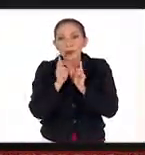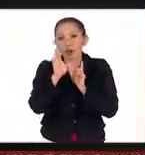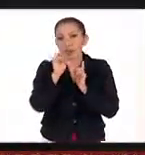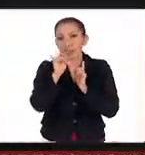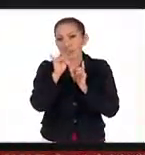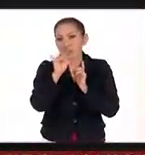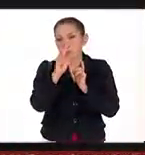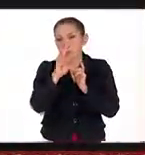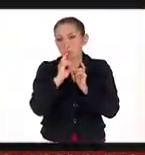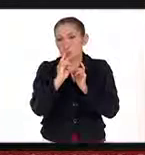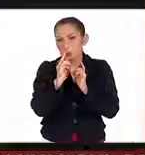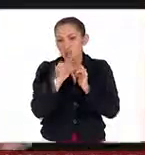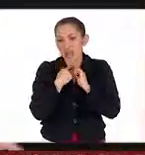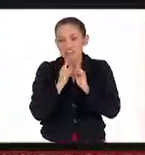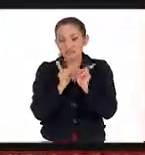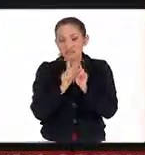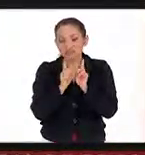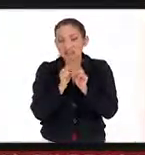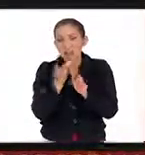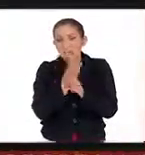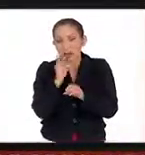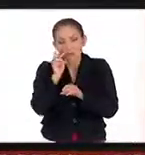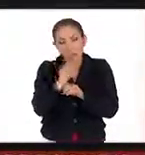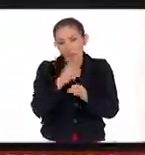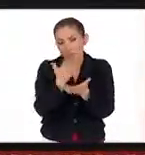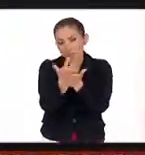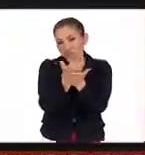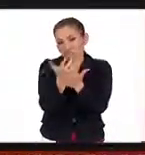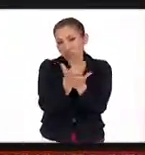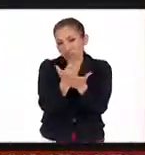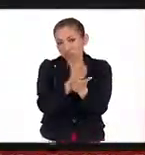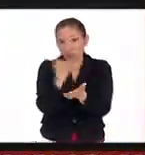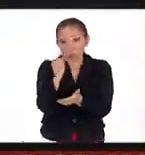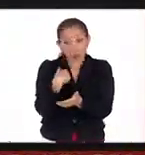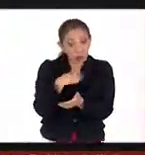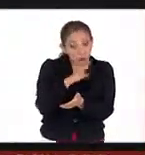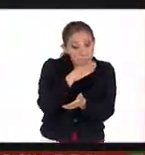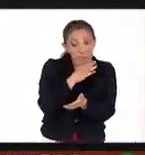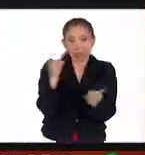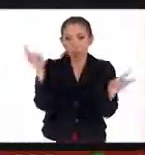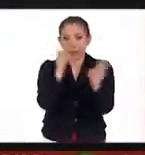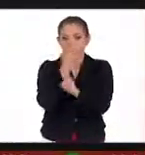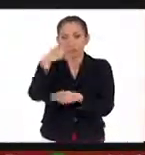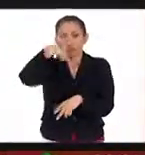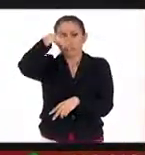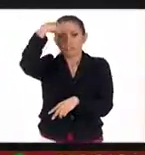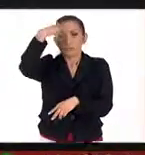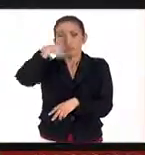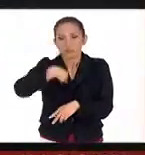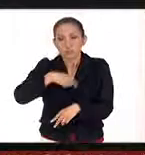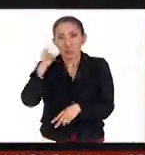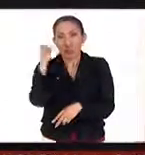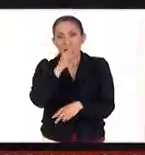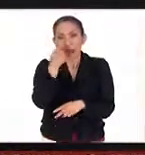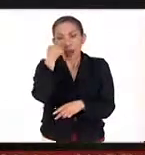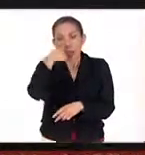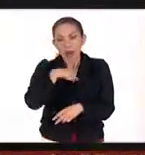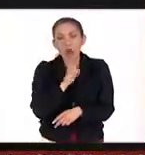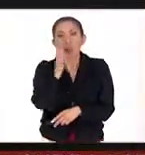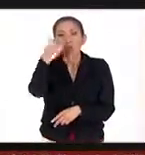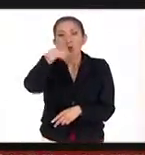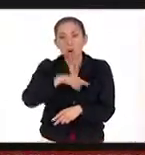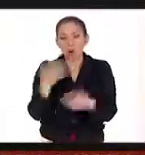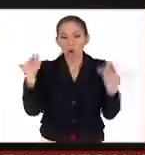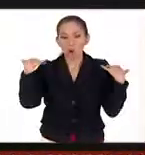cuerdas vocales. Pero también se puede curar cuando nosotros tenemos una mejor respiración a nivel nasal o cuando sabemos usar bien